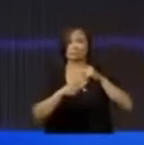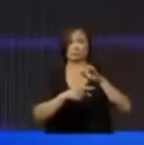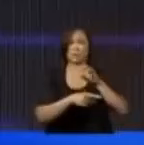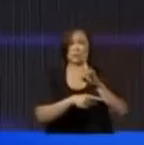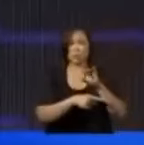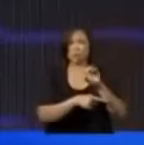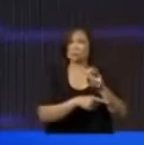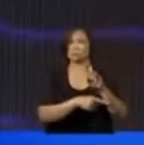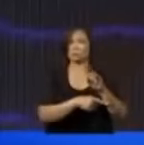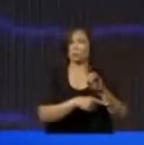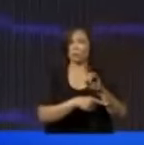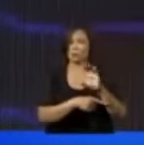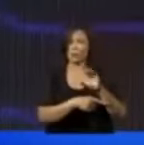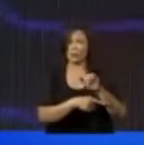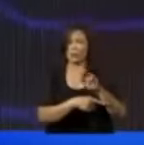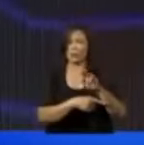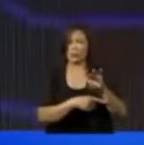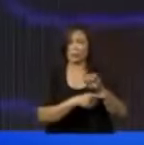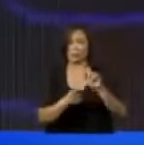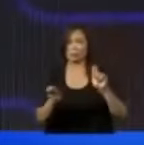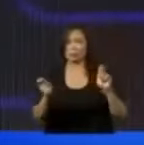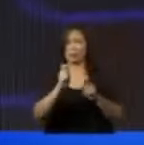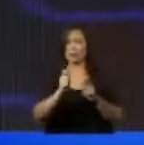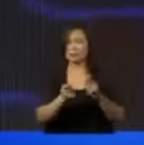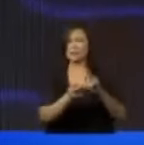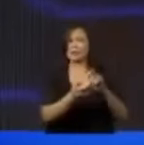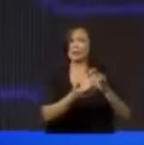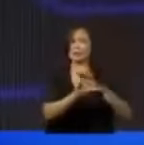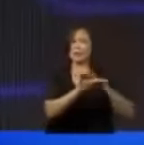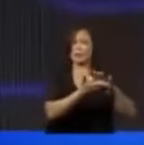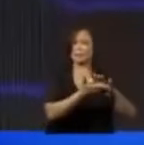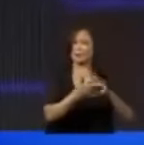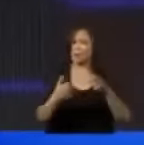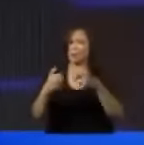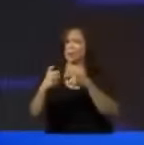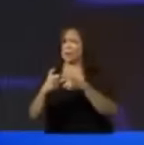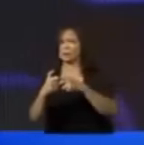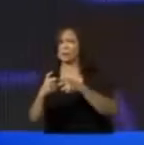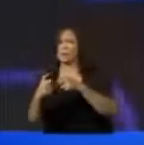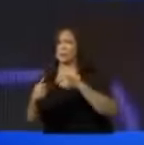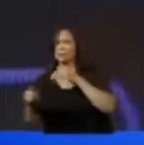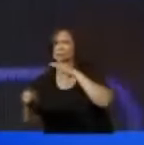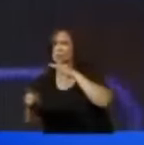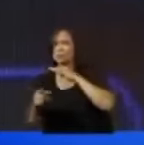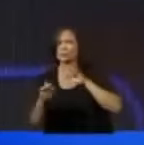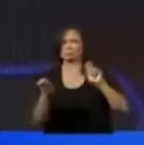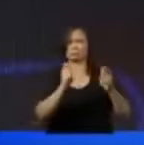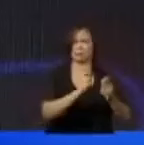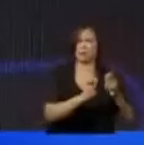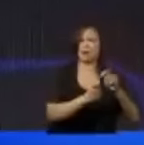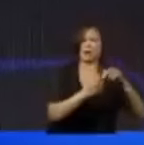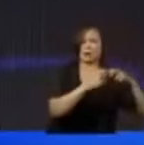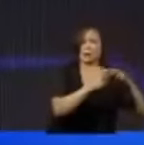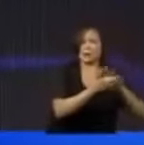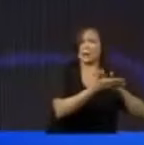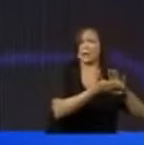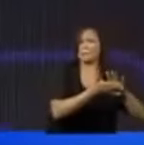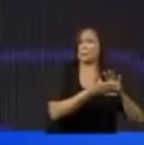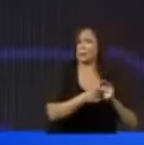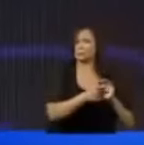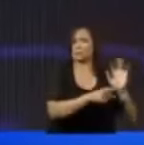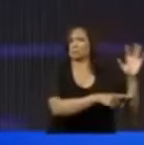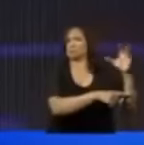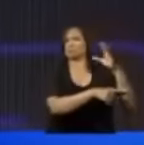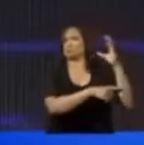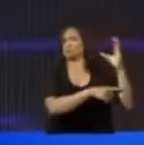obviamente tenemos que adoptar medidas para ir haciendo el tránsito de un sistema energético dependiente de combustibles fósiles a uno más bien